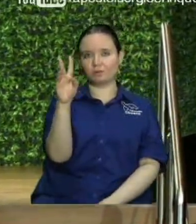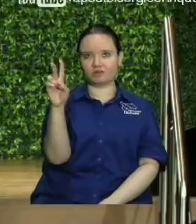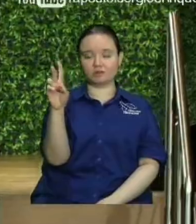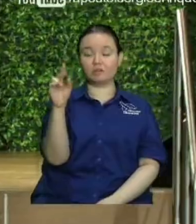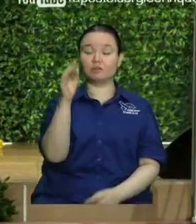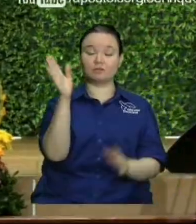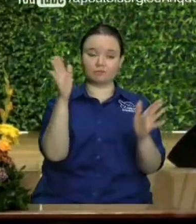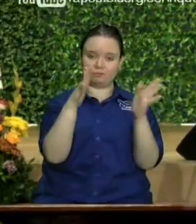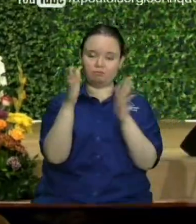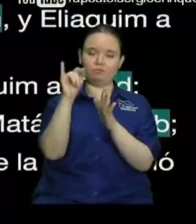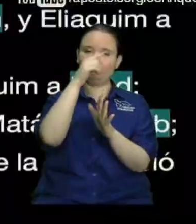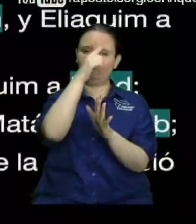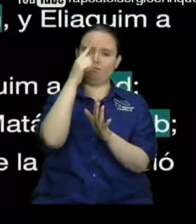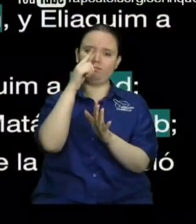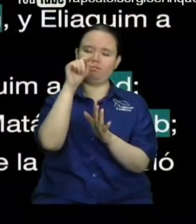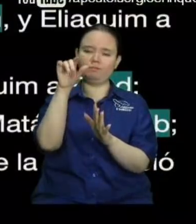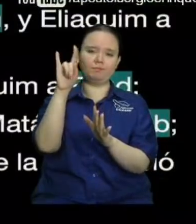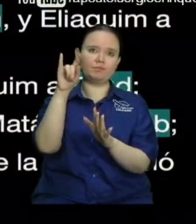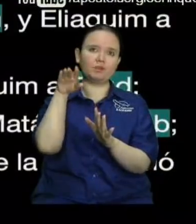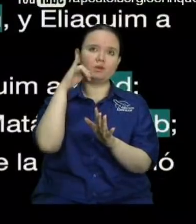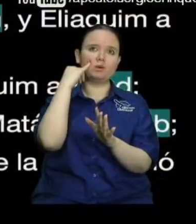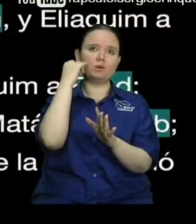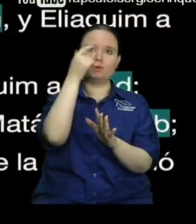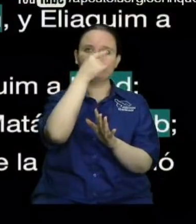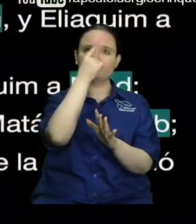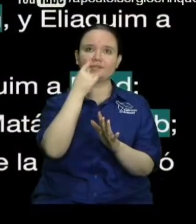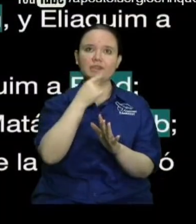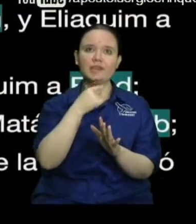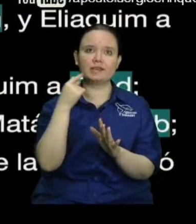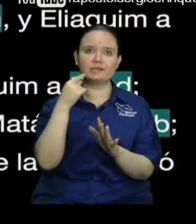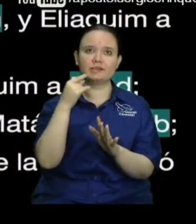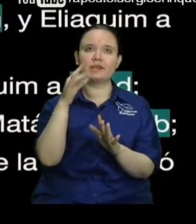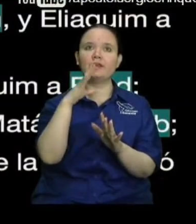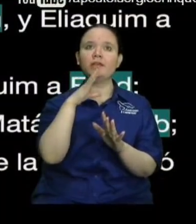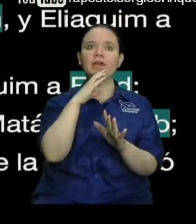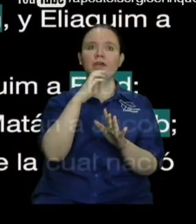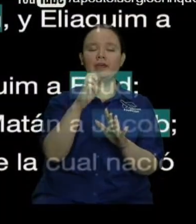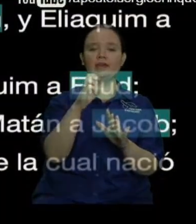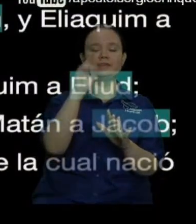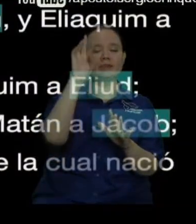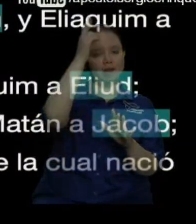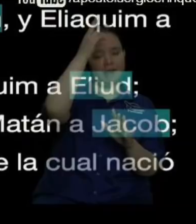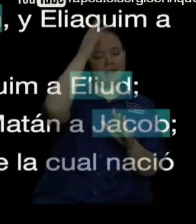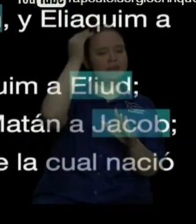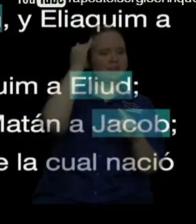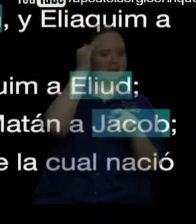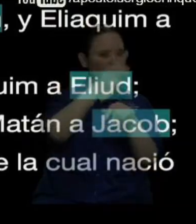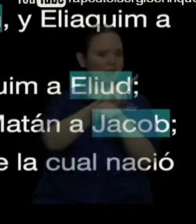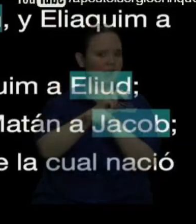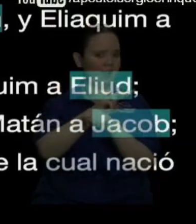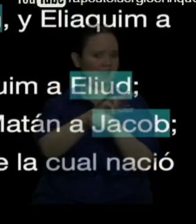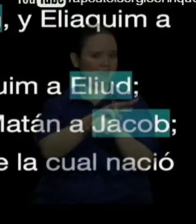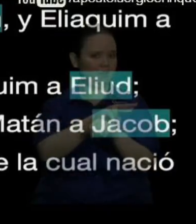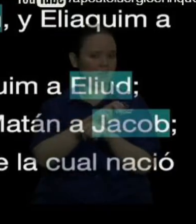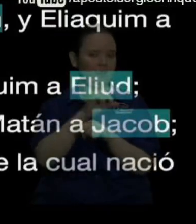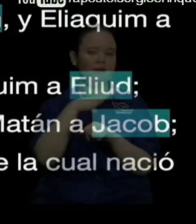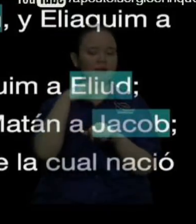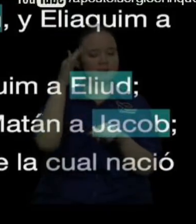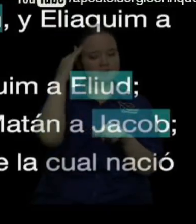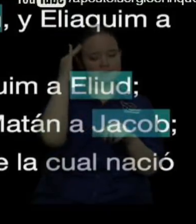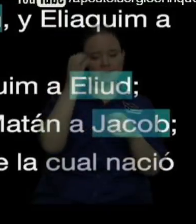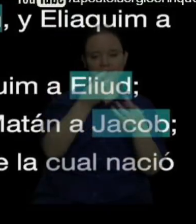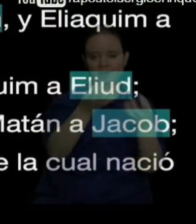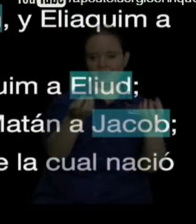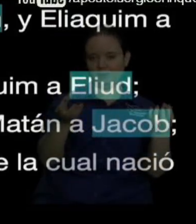rey que inteligente, sabía de agricultura, logró hacer prosperar a